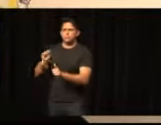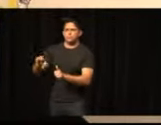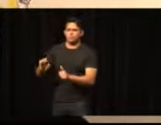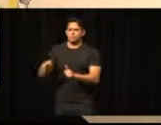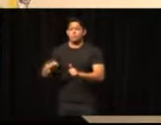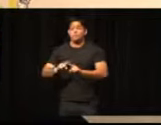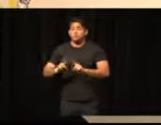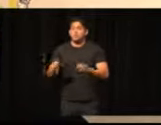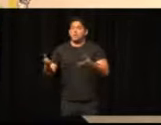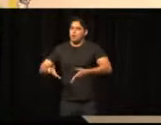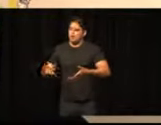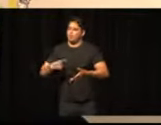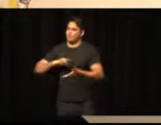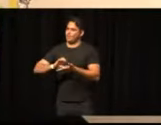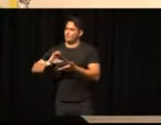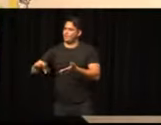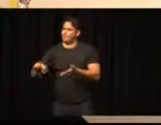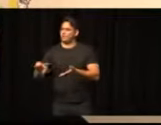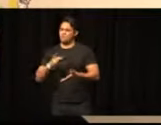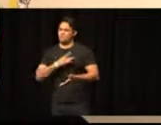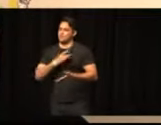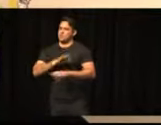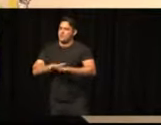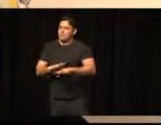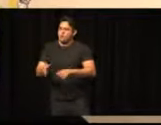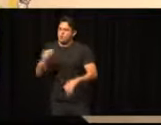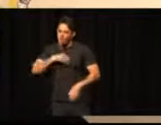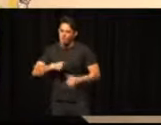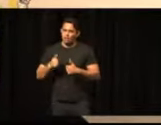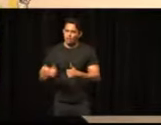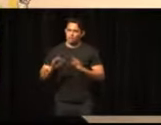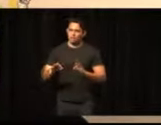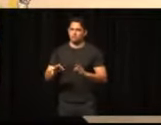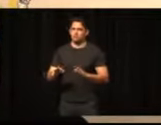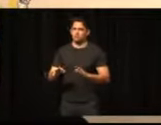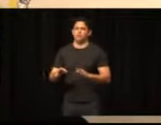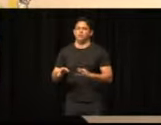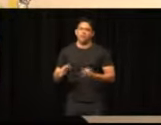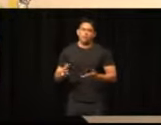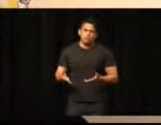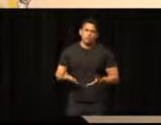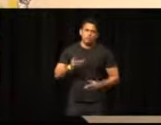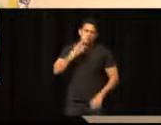Y ahora tenemos un poco de recursos y estamos más voluntarios, pero